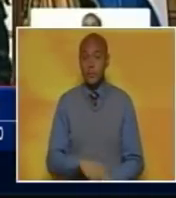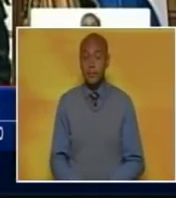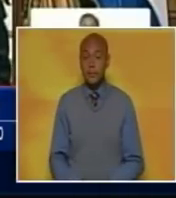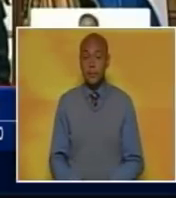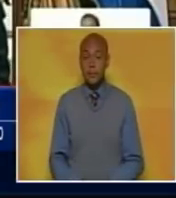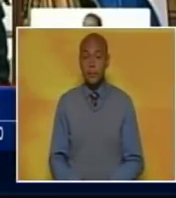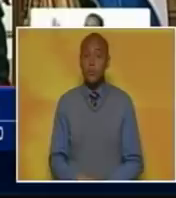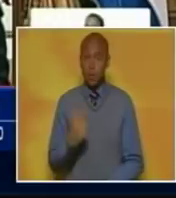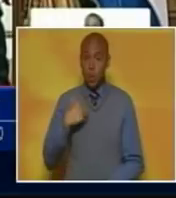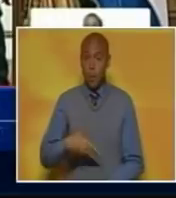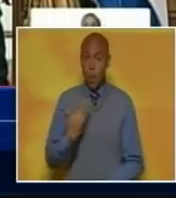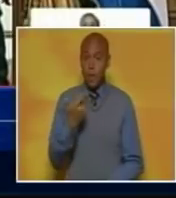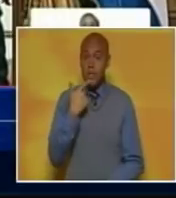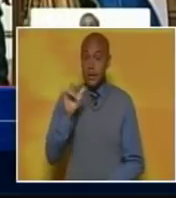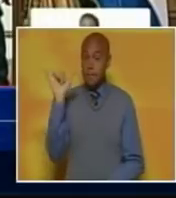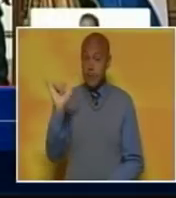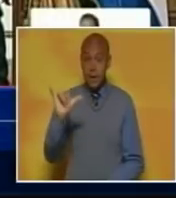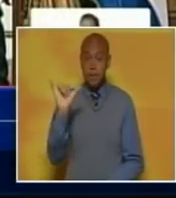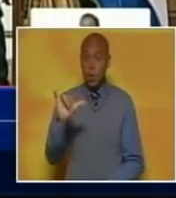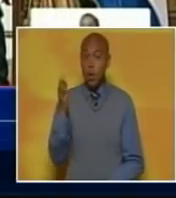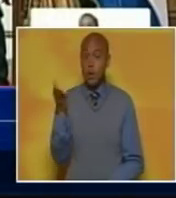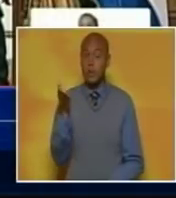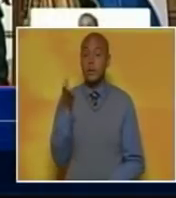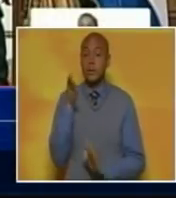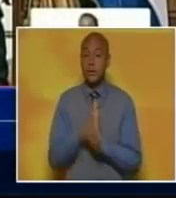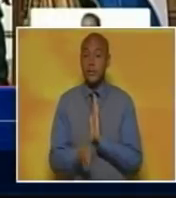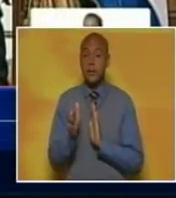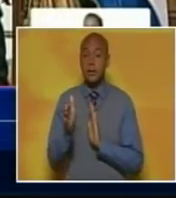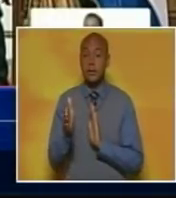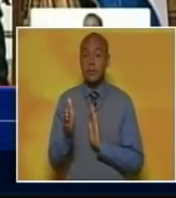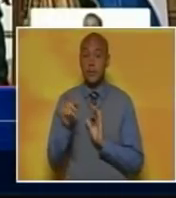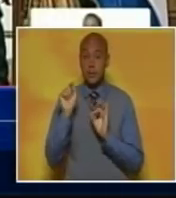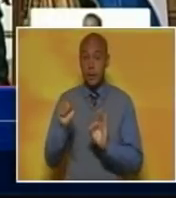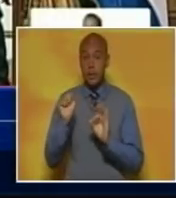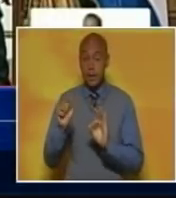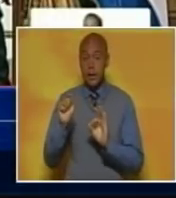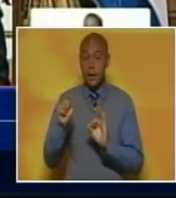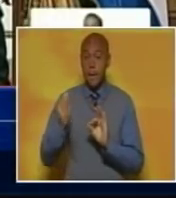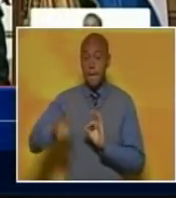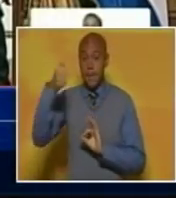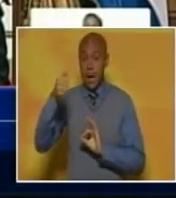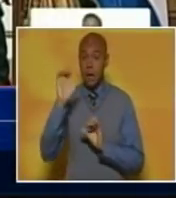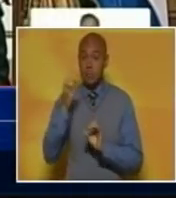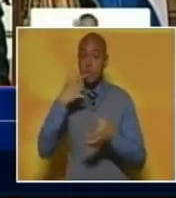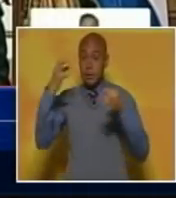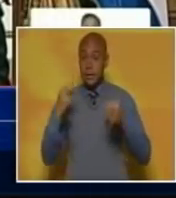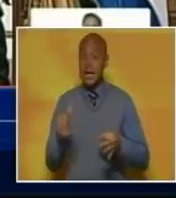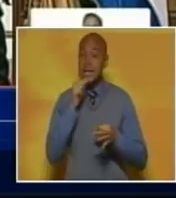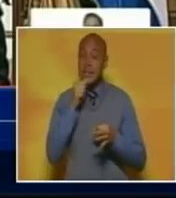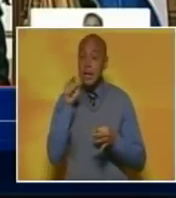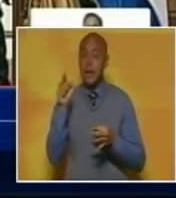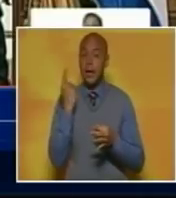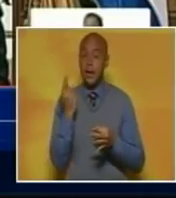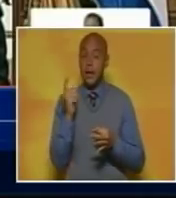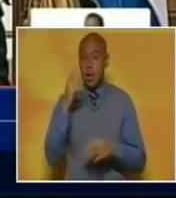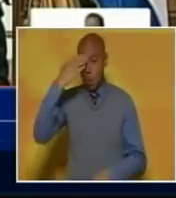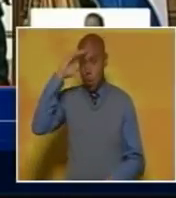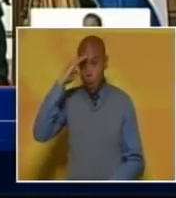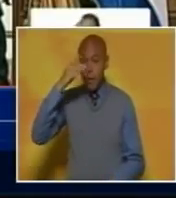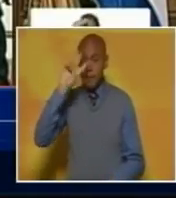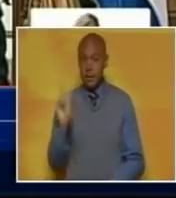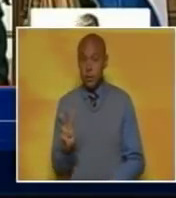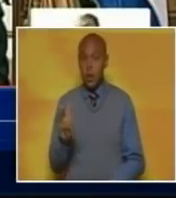Y yo podría decir lo mismo, con mayor rotundidad, de la relación Cuba y